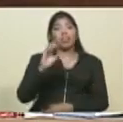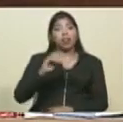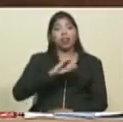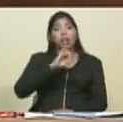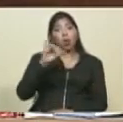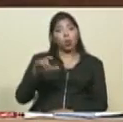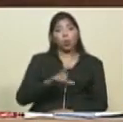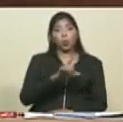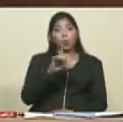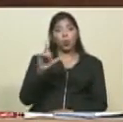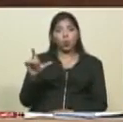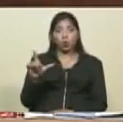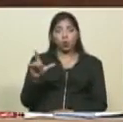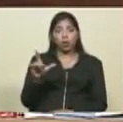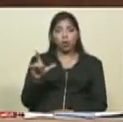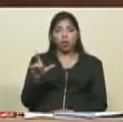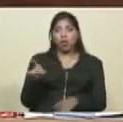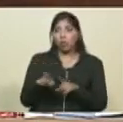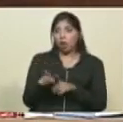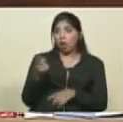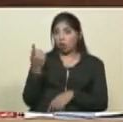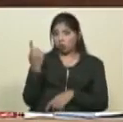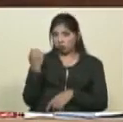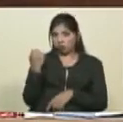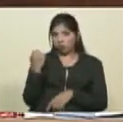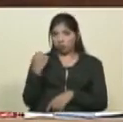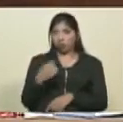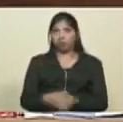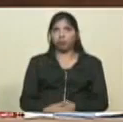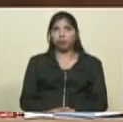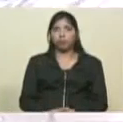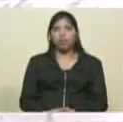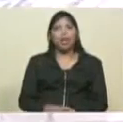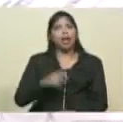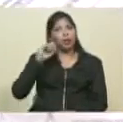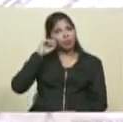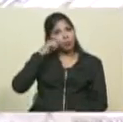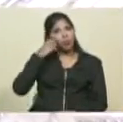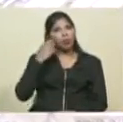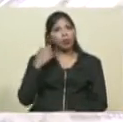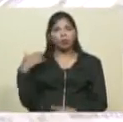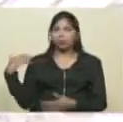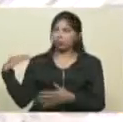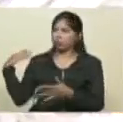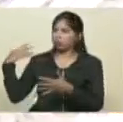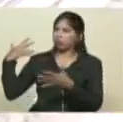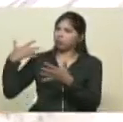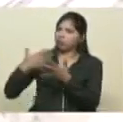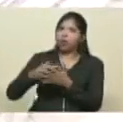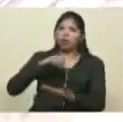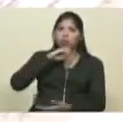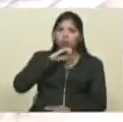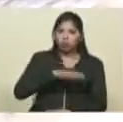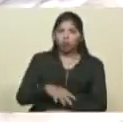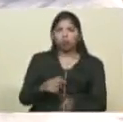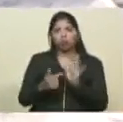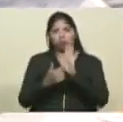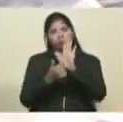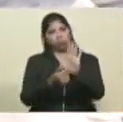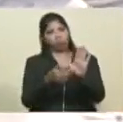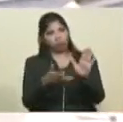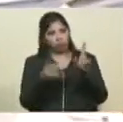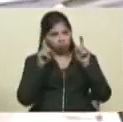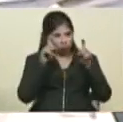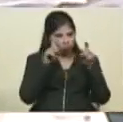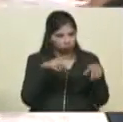lo recibió el día de ayer. Hay que recordarles nuestra historia y también tenemos que recordárselo a esos jerarcas